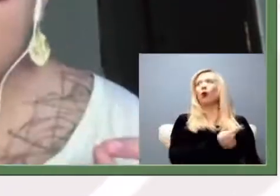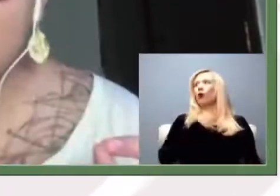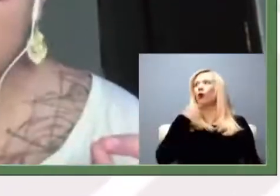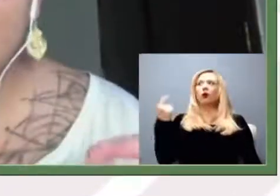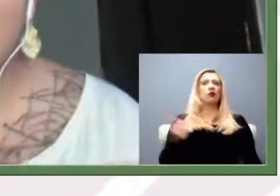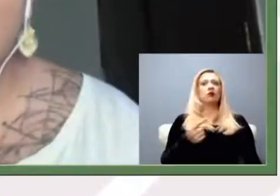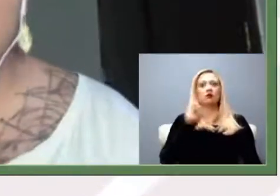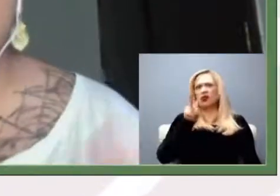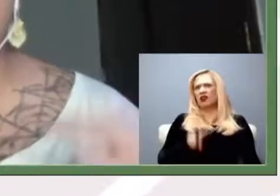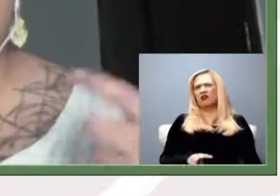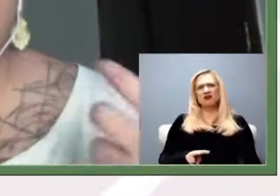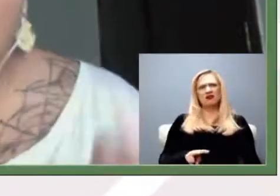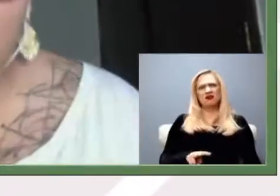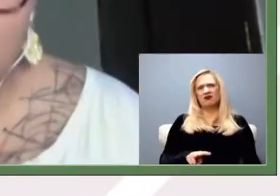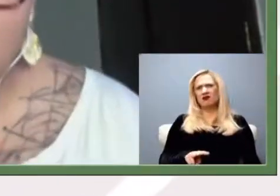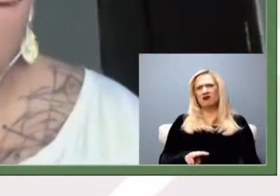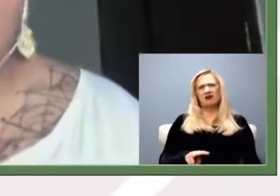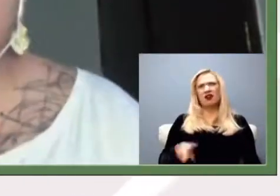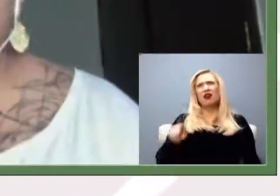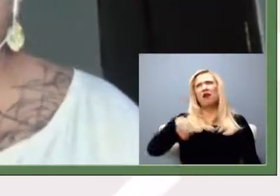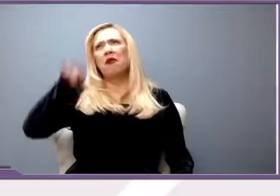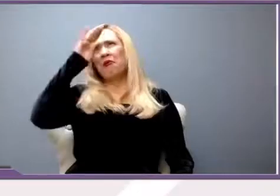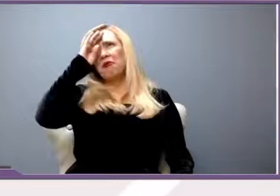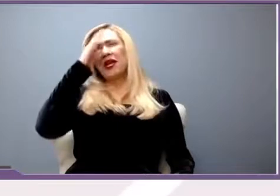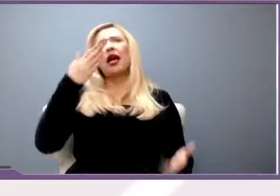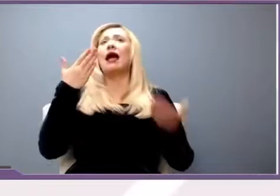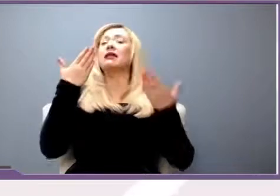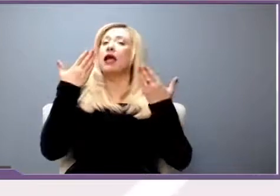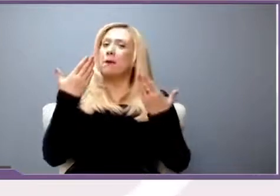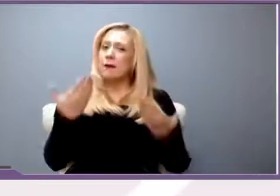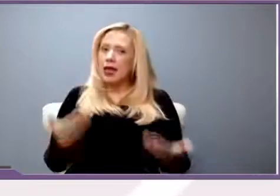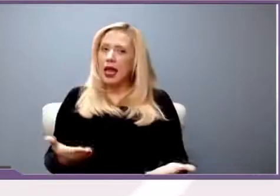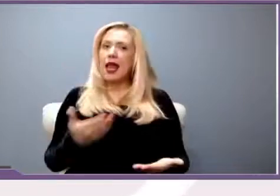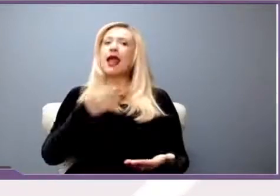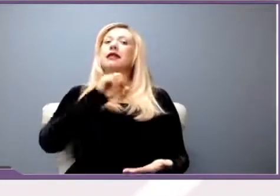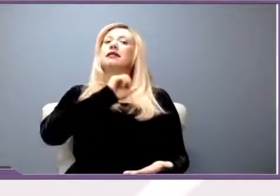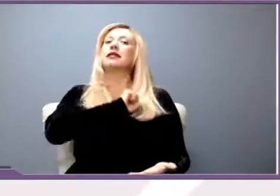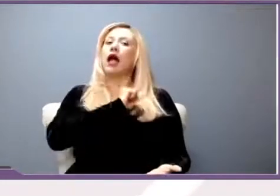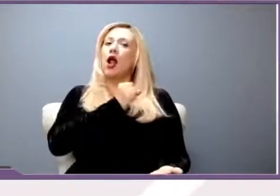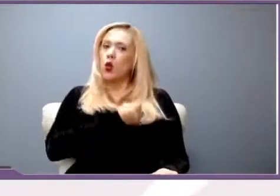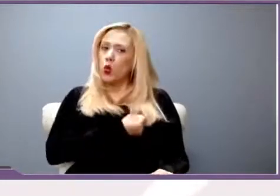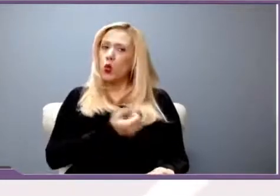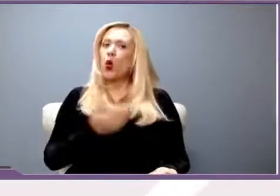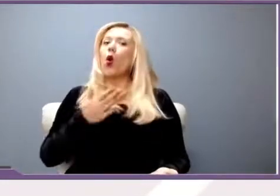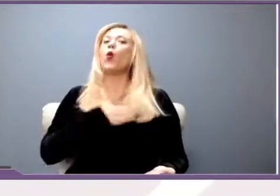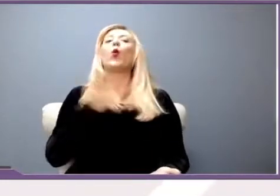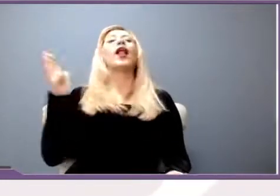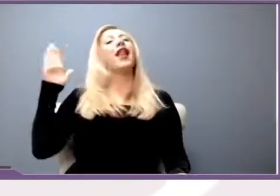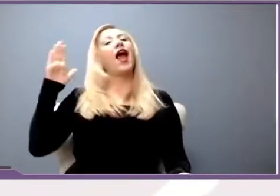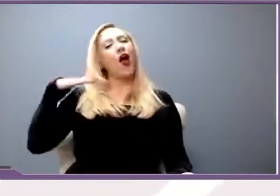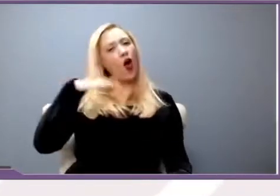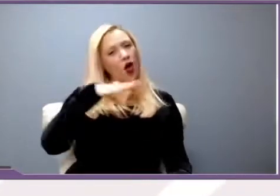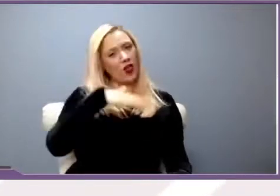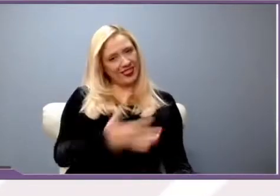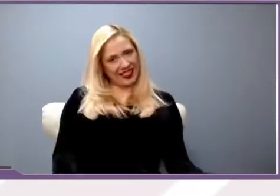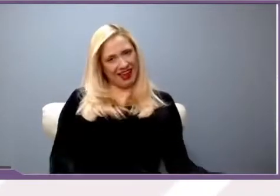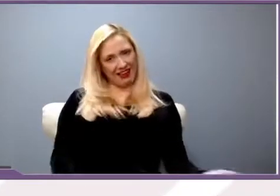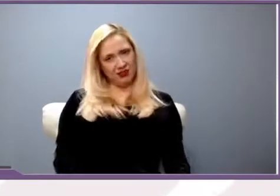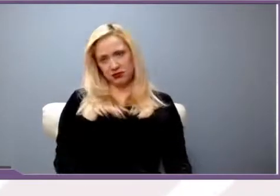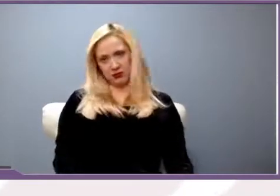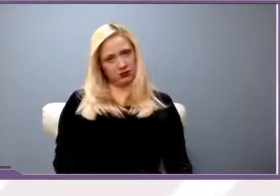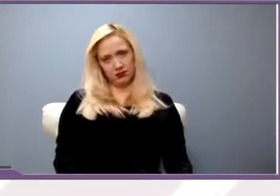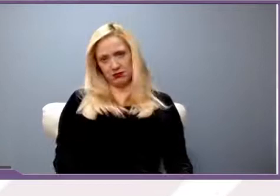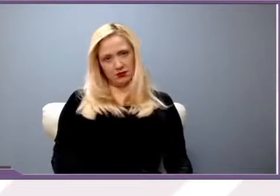es un discurso que se presenta como algo neutro, como algo que es por nuestro bien, que es en buena onda, ¿no? Entonces hay que quitarlo de ahí,